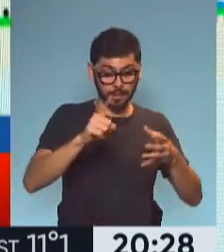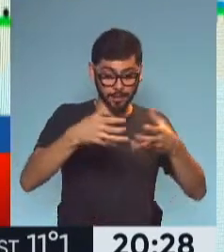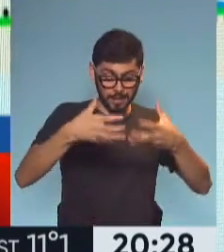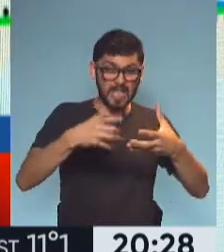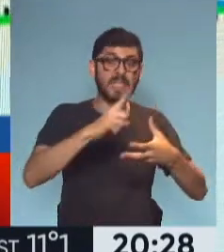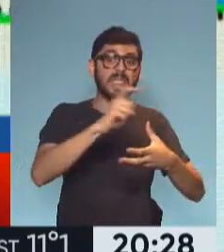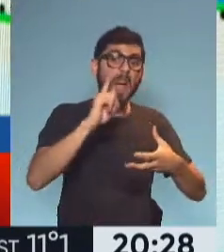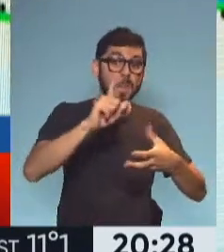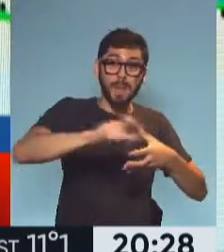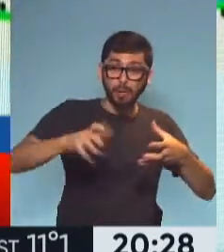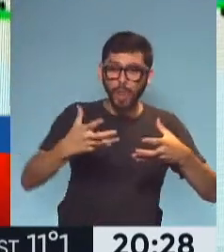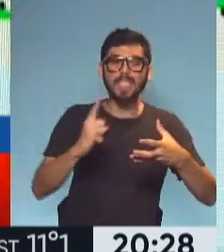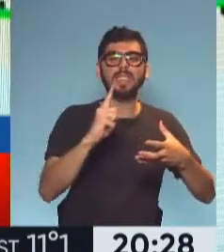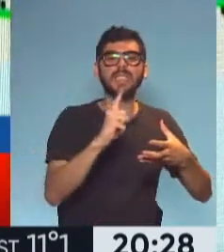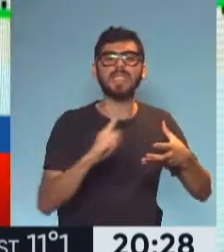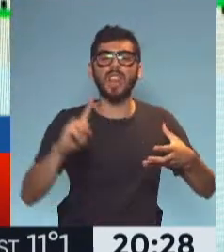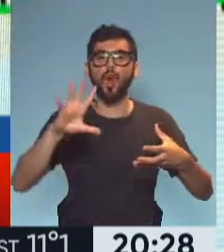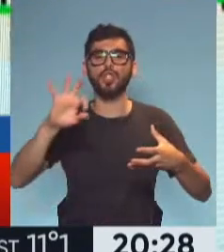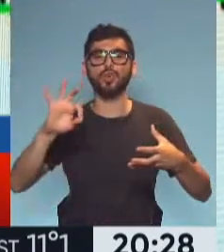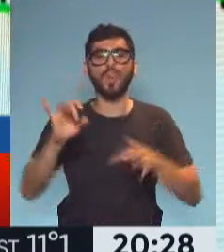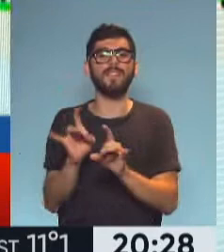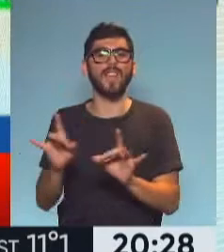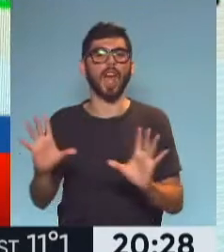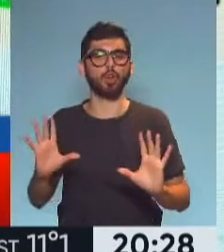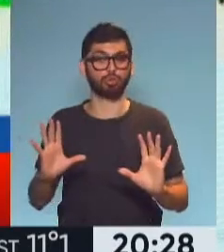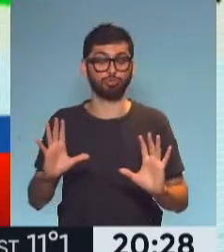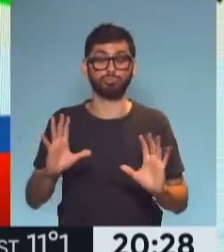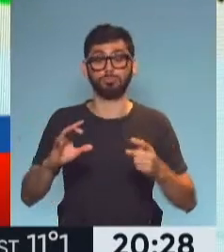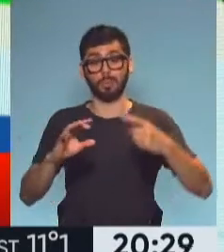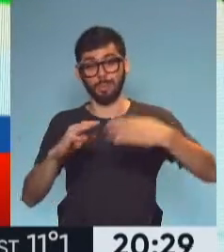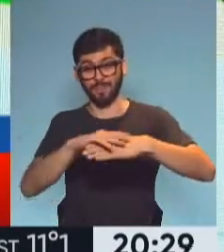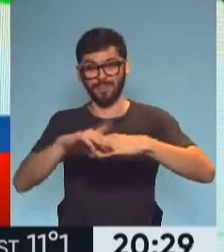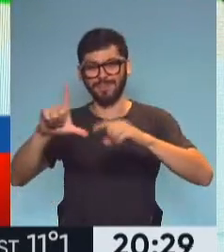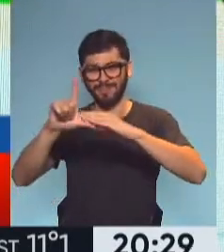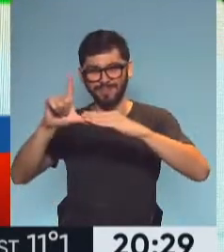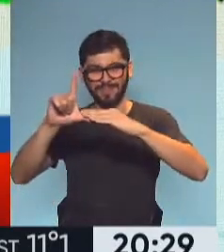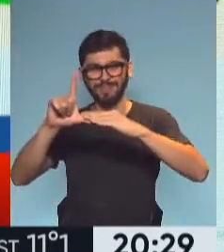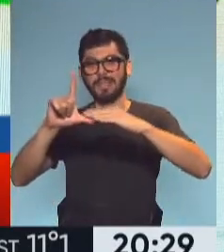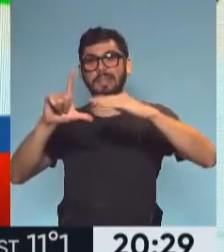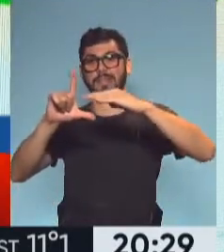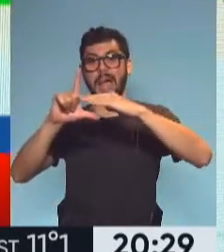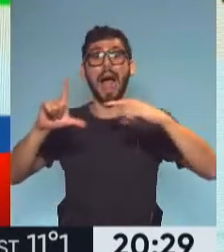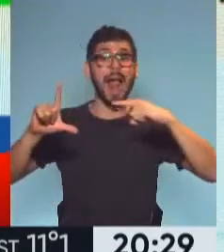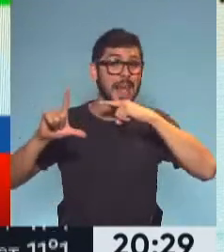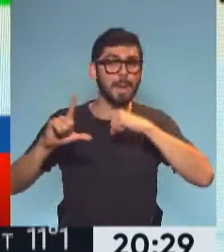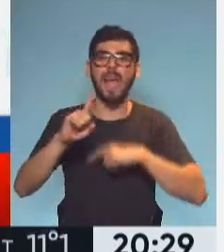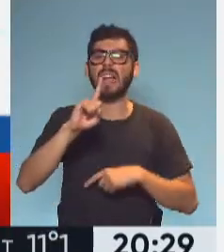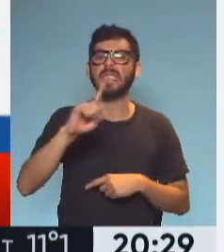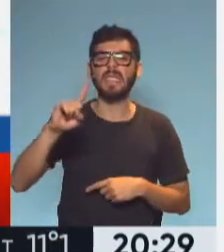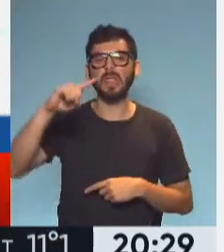infectados por 100.000 habitantes. Sí, sí. Esto es el que puso Alemania. Es Alemania. Alemania puso 175.